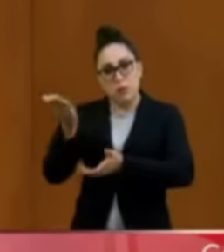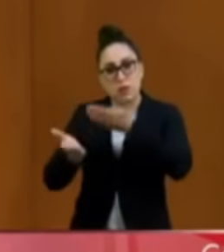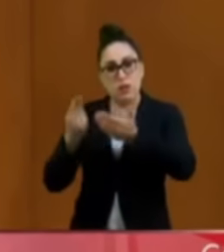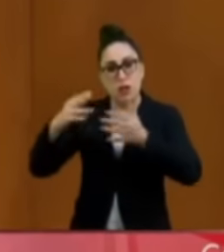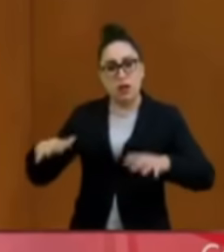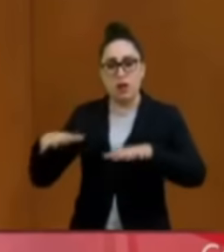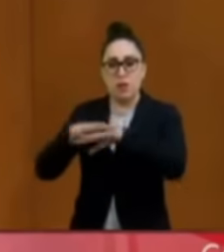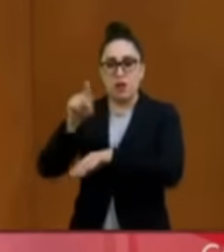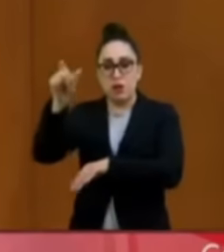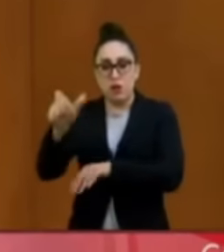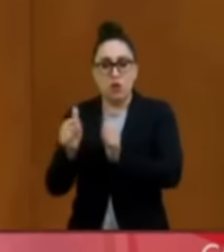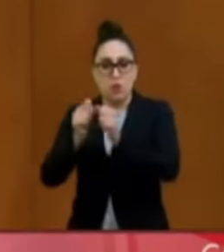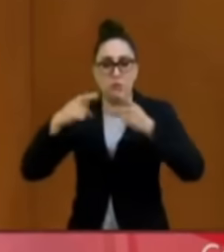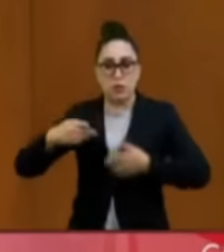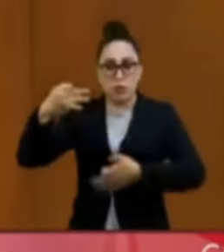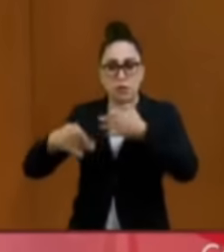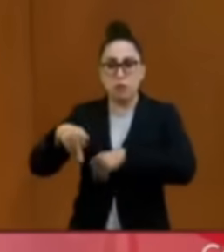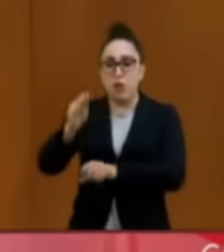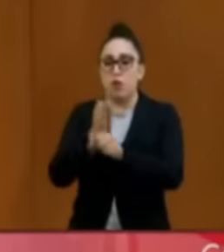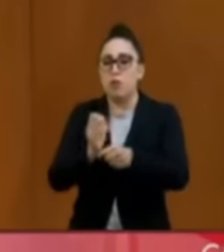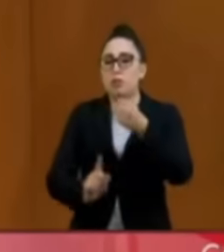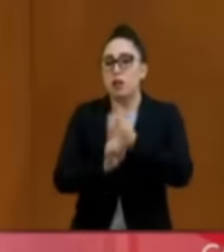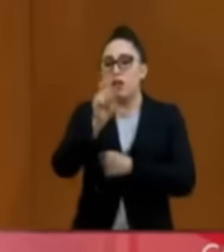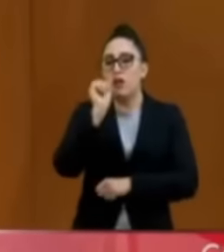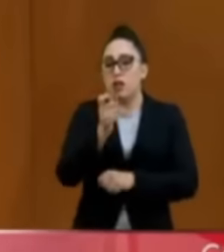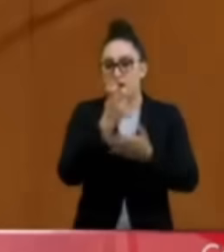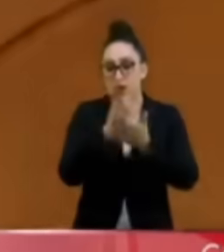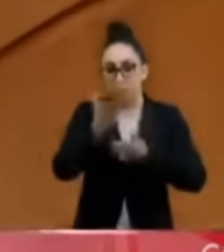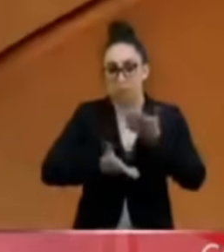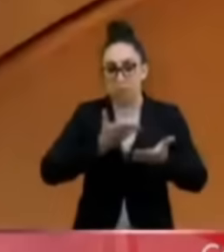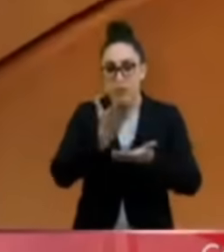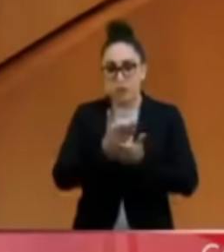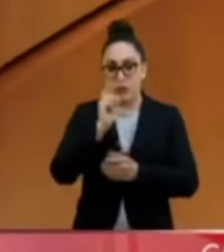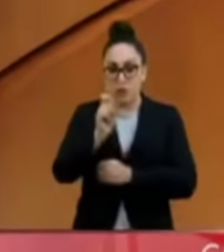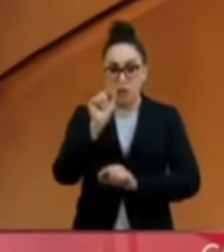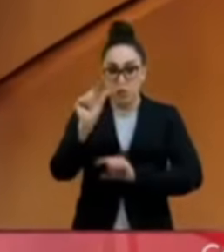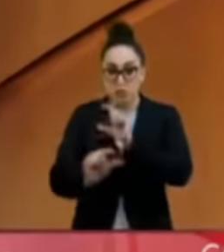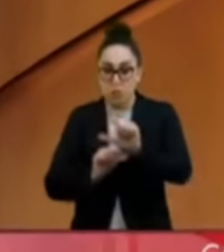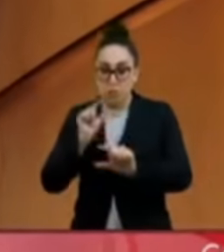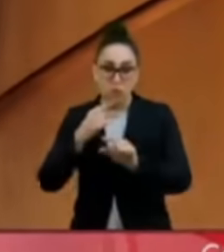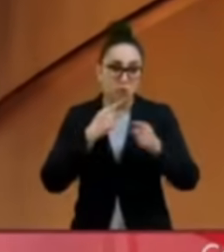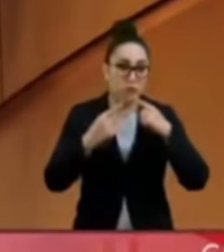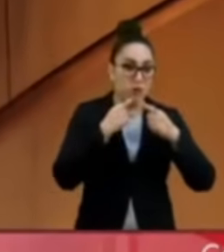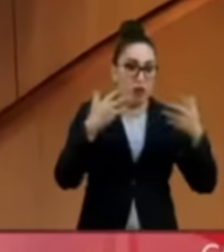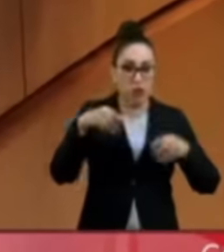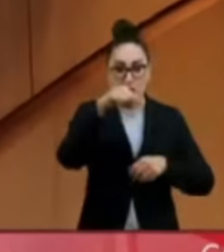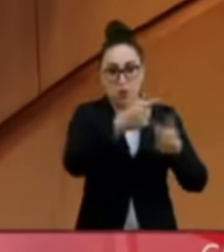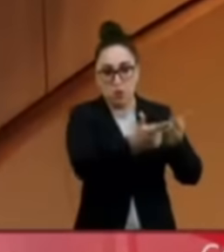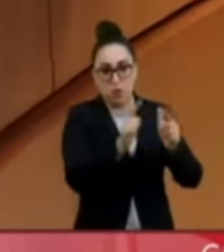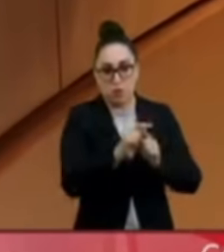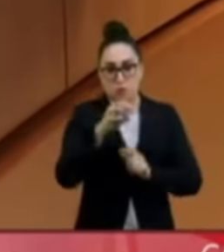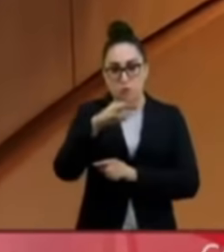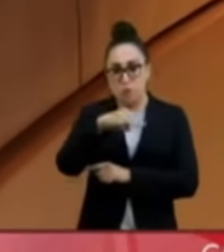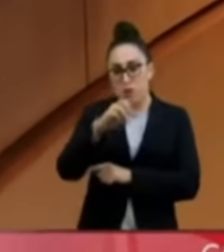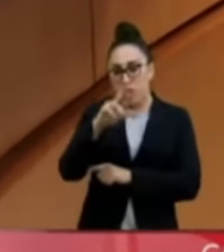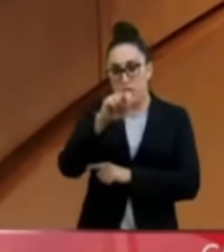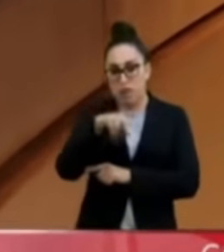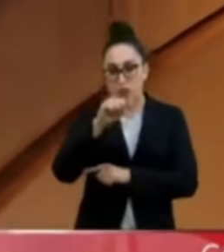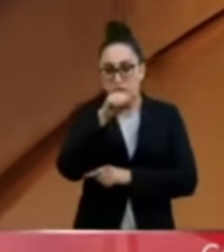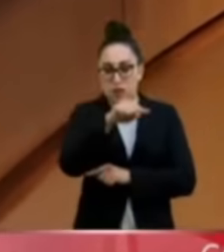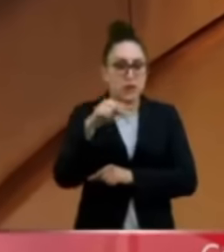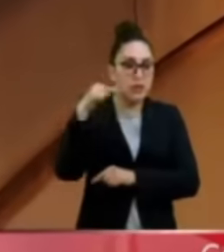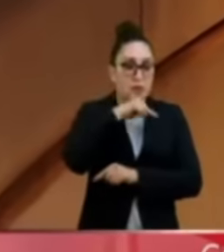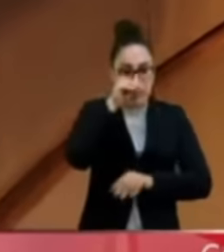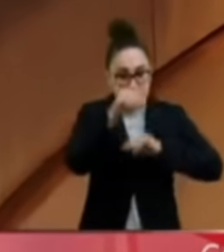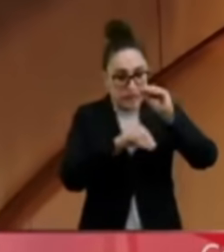distinto. El problema es que la reforma que se ha construido aquí por parte del oficialismo, por parte de la mayoría, por parte